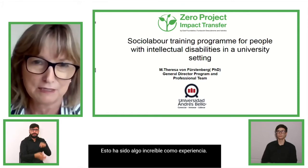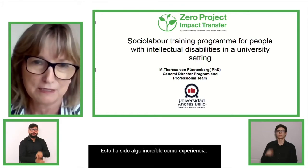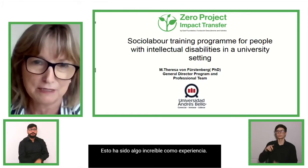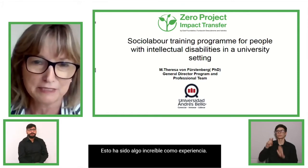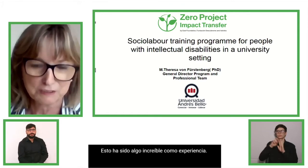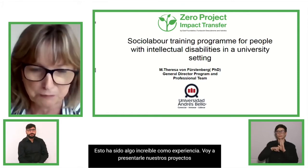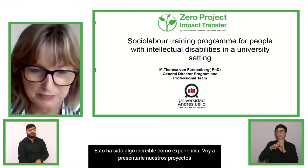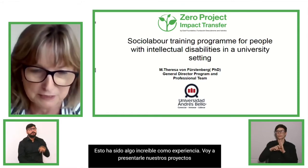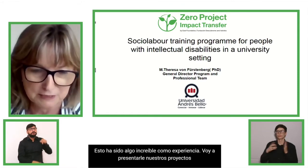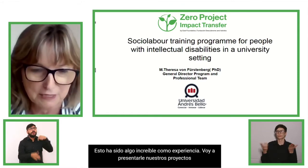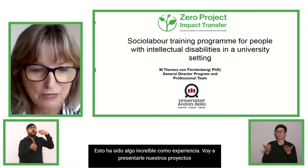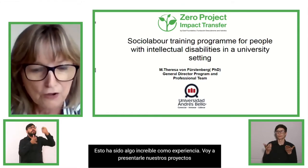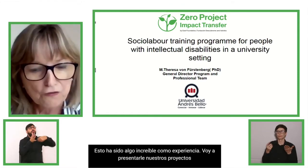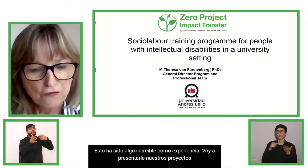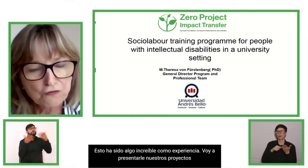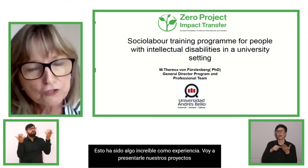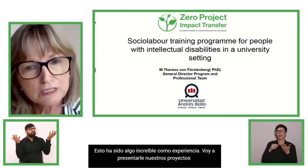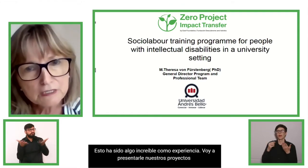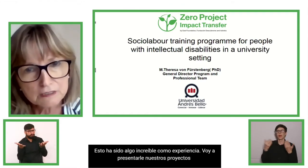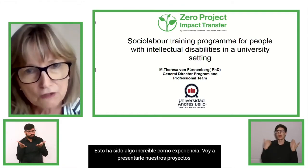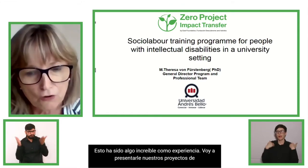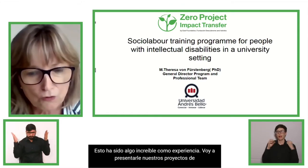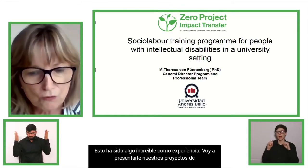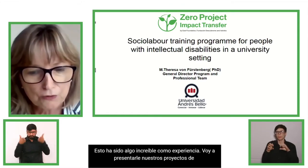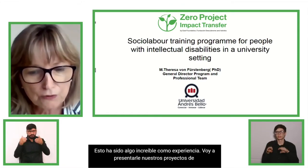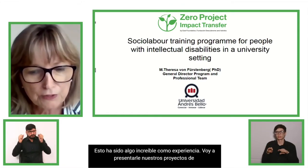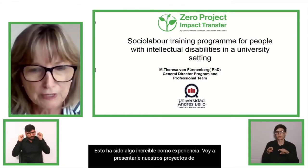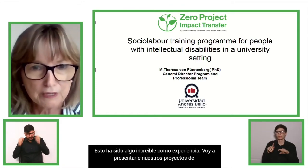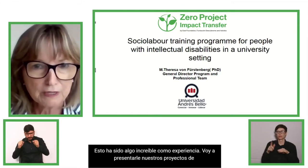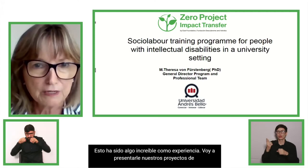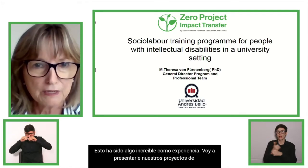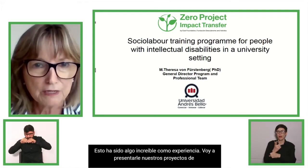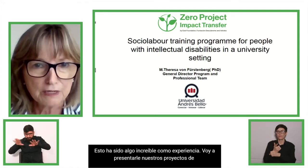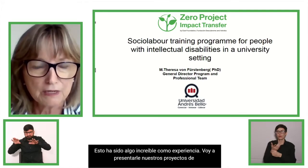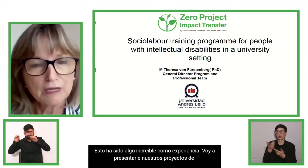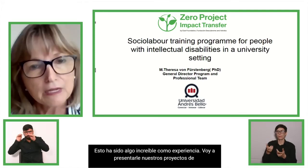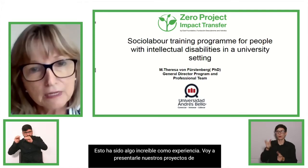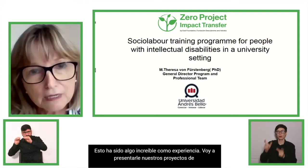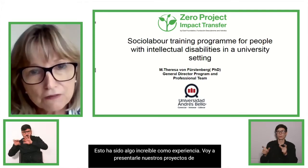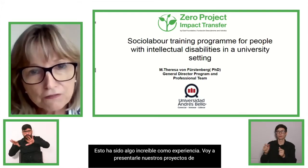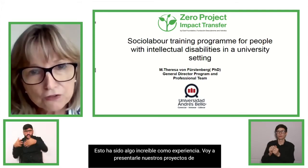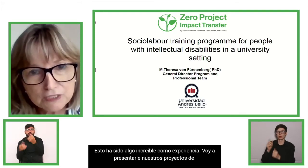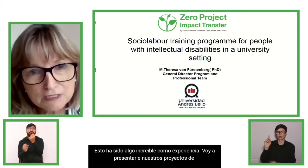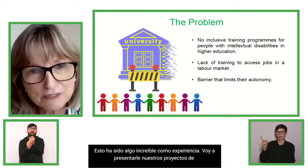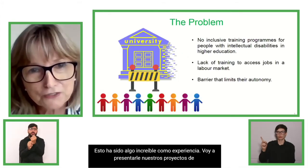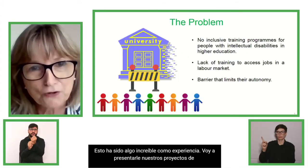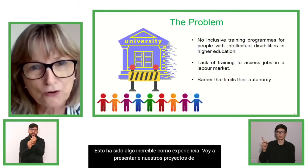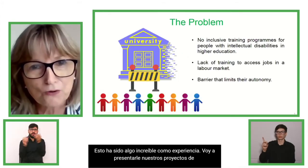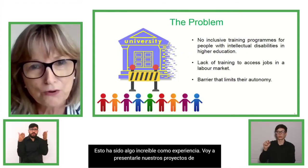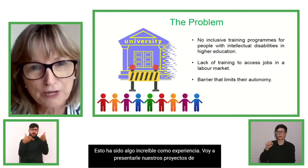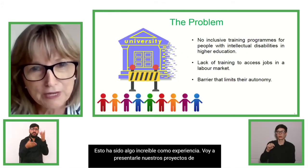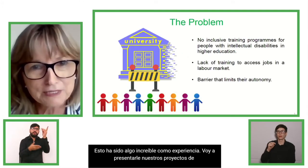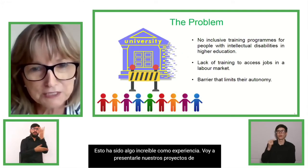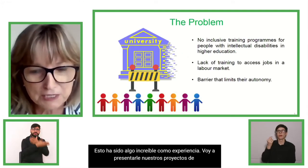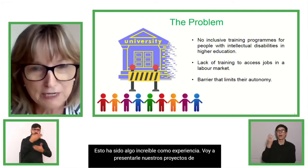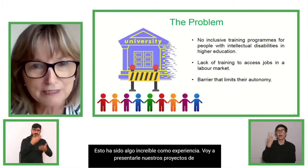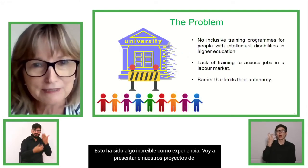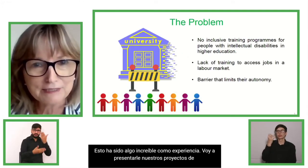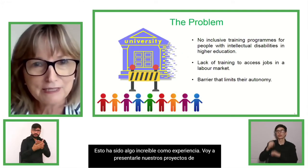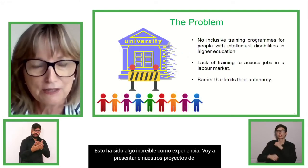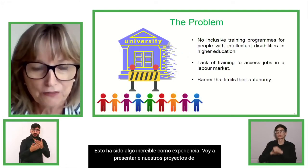Proyecto de Capacitación Laboral para Personas con Discapacidades. 14 años